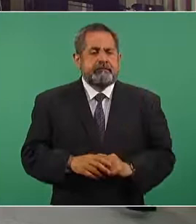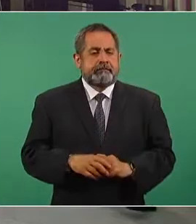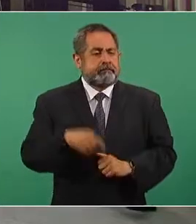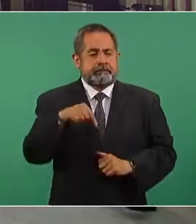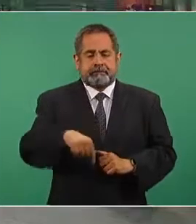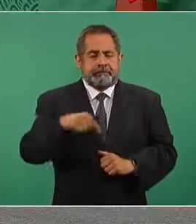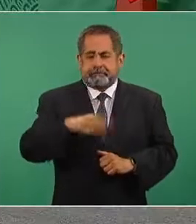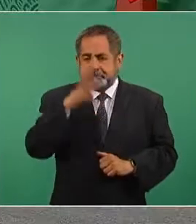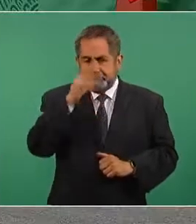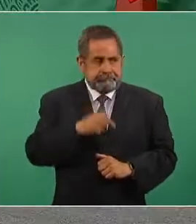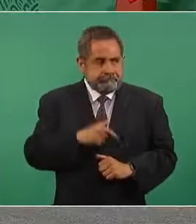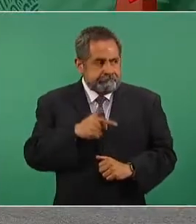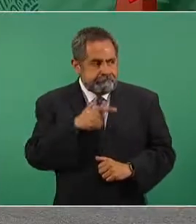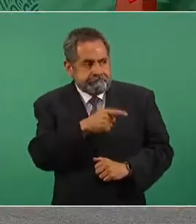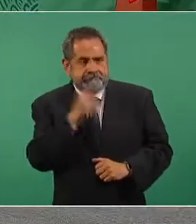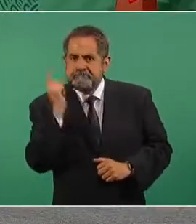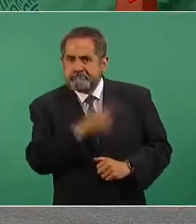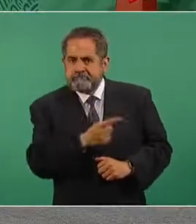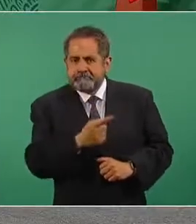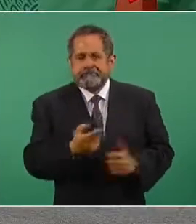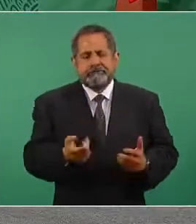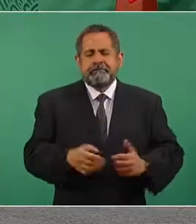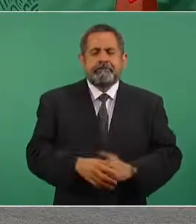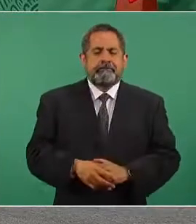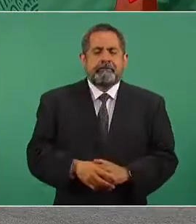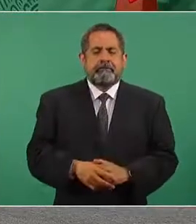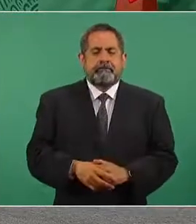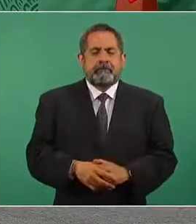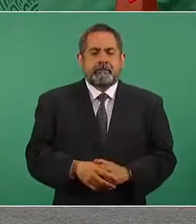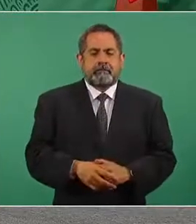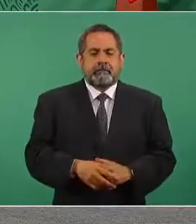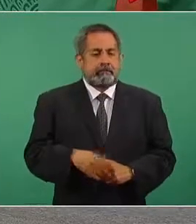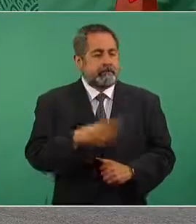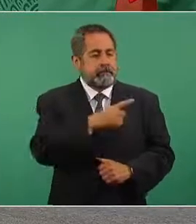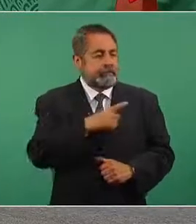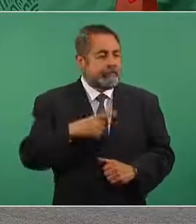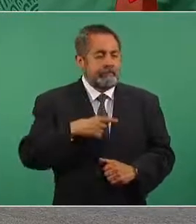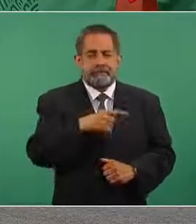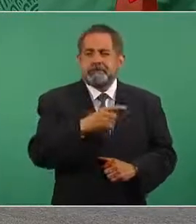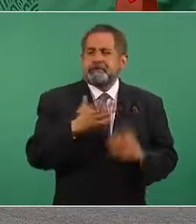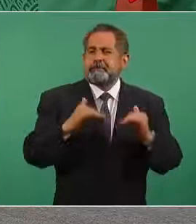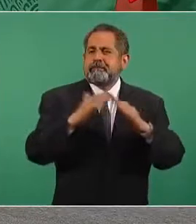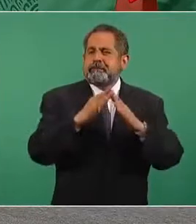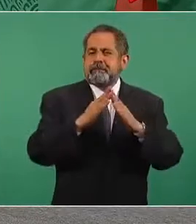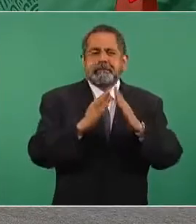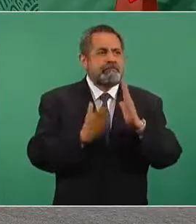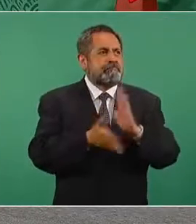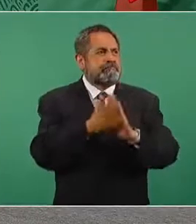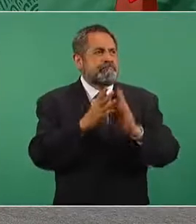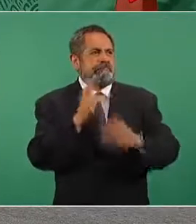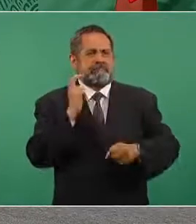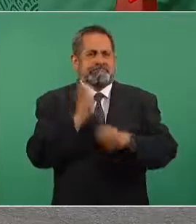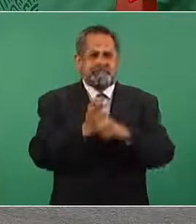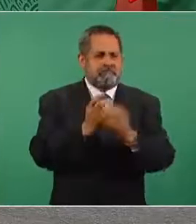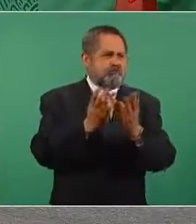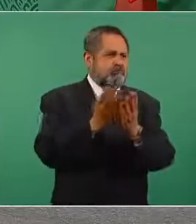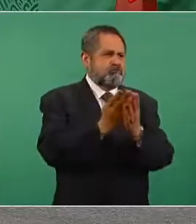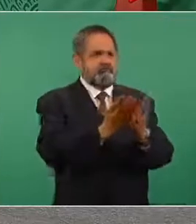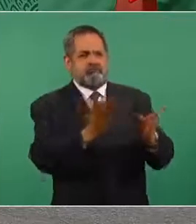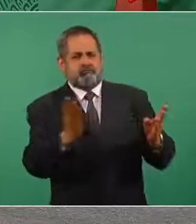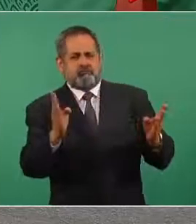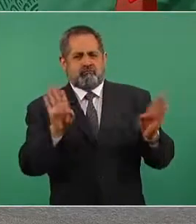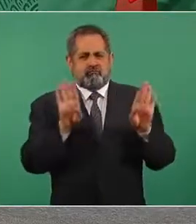Aquí no. Tienen que vivir en búnkeres, en